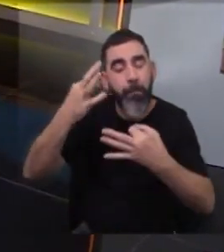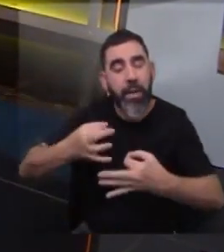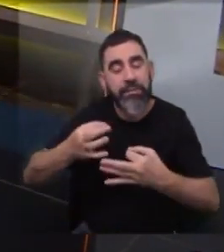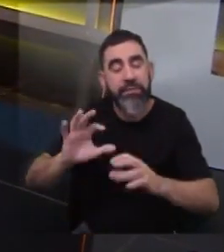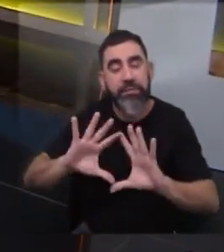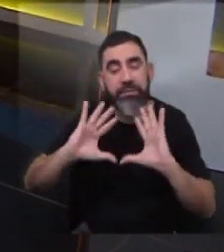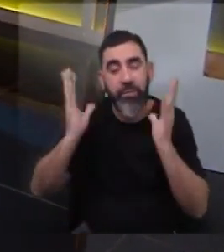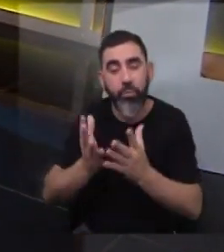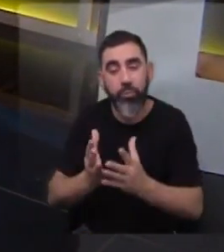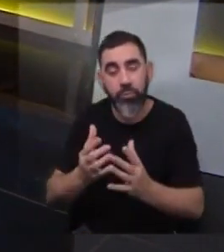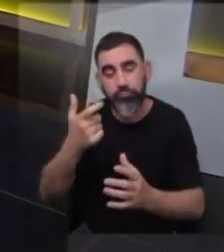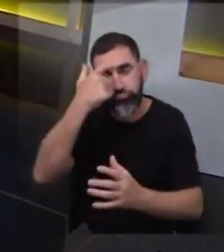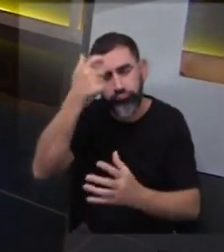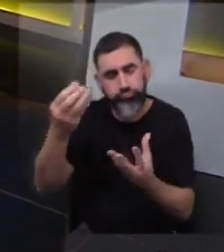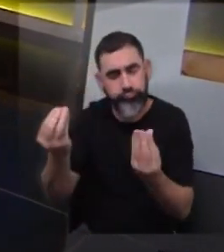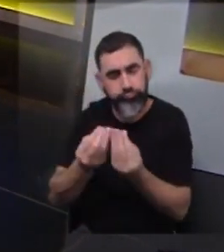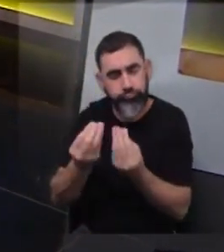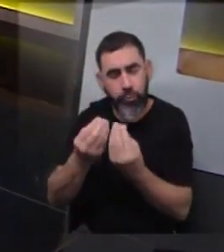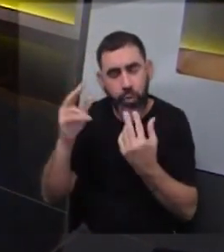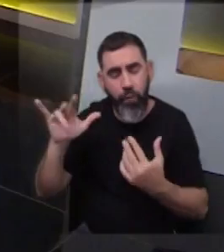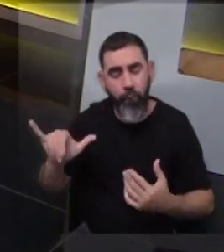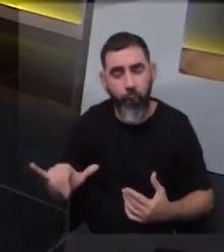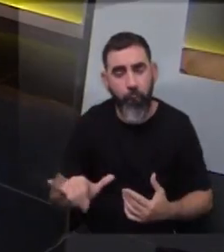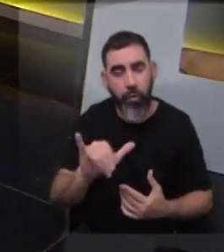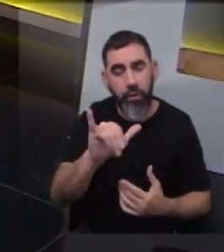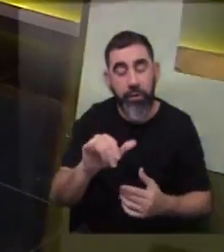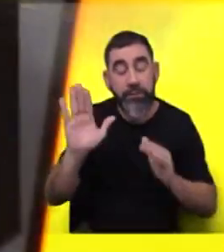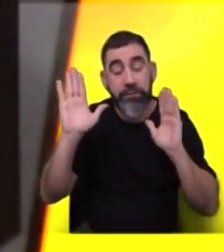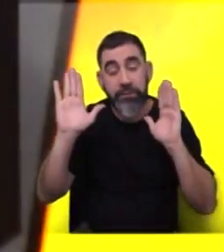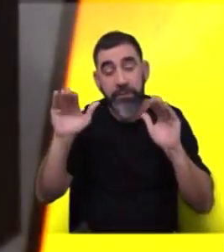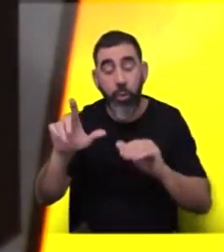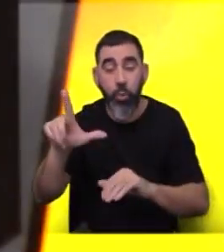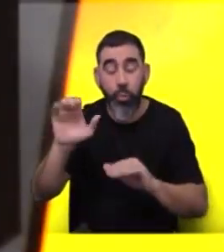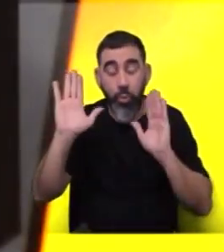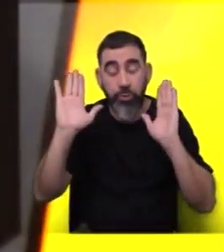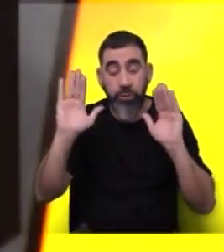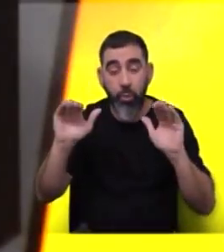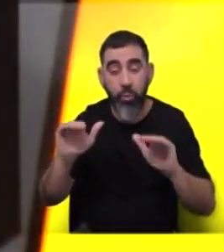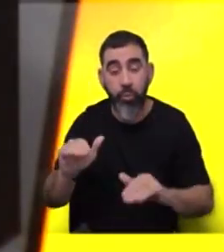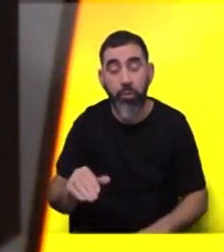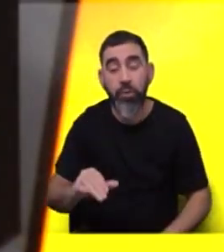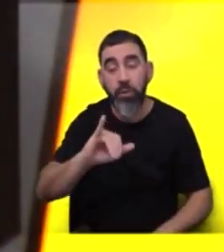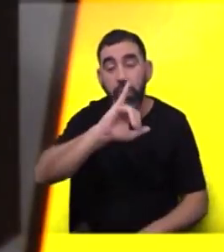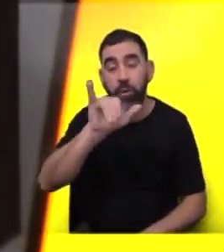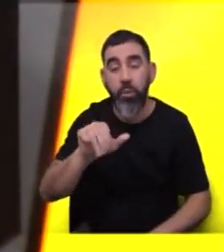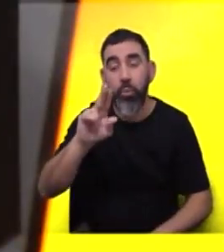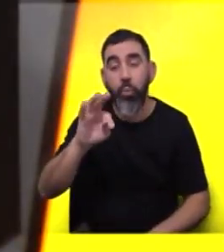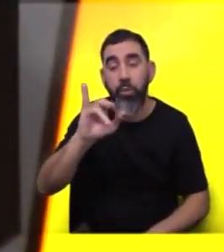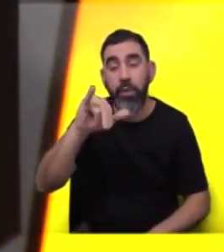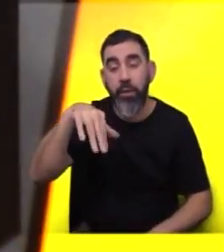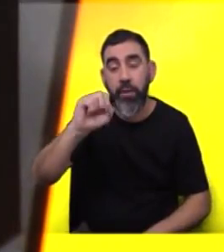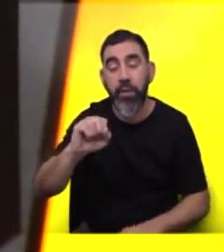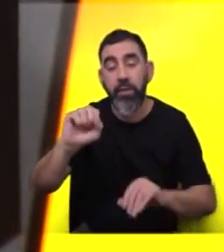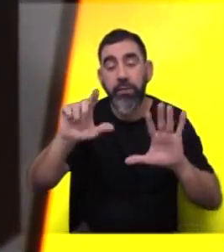bueno, mucha ciencia en esto de volar, y tengo que mandar un saludo porque me pidieron a Justina, que tiene 7 años y va a estar